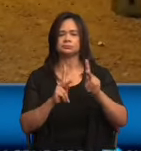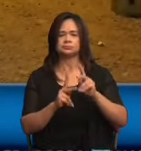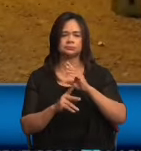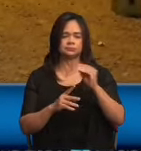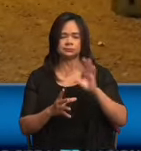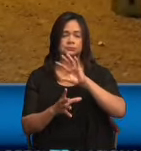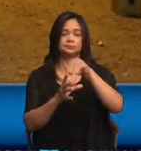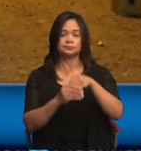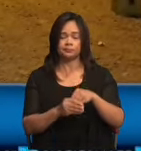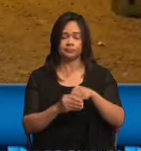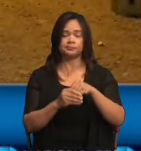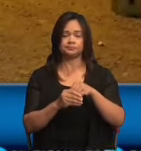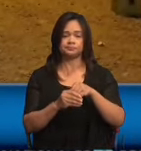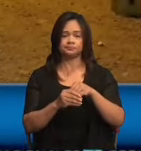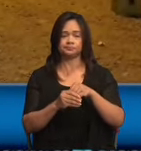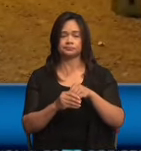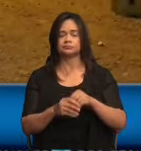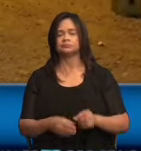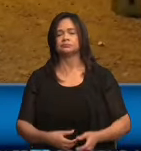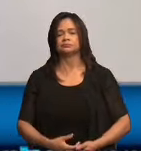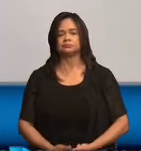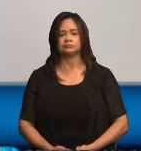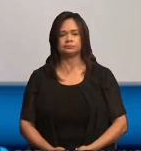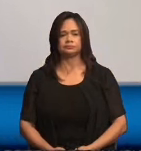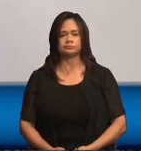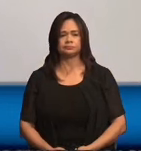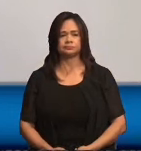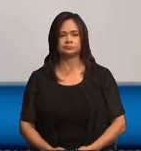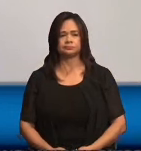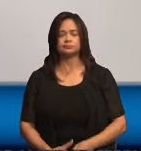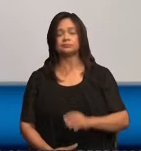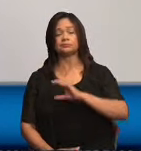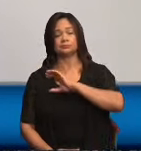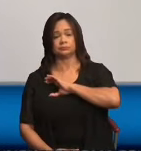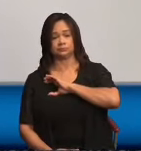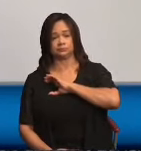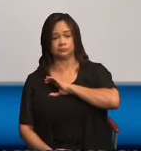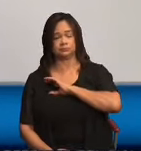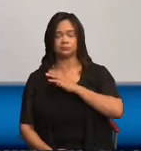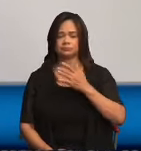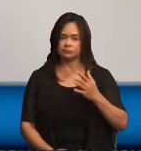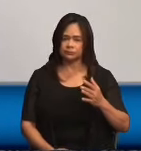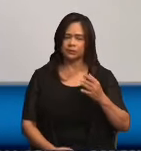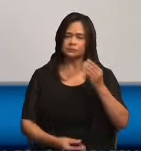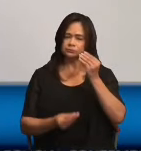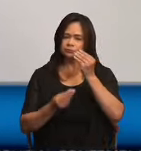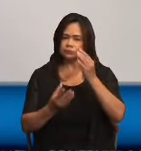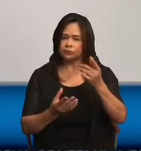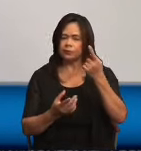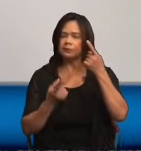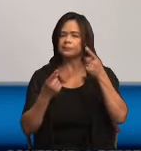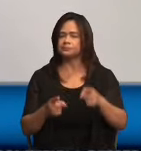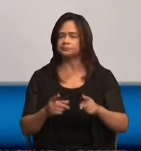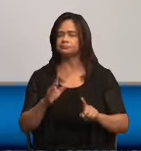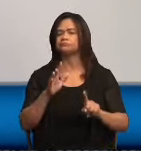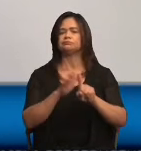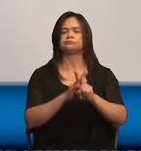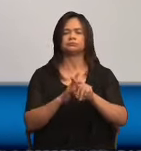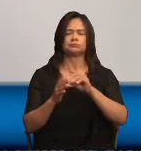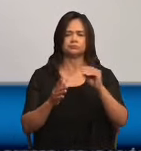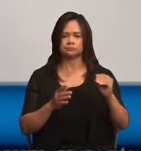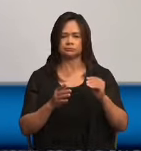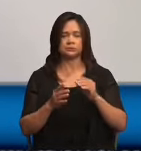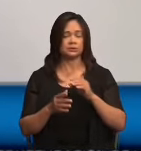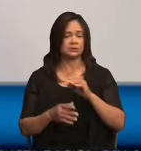estuvieron involucradas en este trágico incidente. Los agentes policiales inmediatamente tuvieron conocimiento de ese hecho, se presentaron a la calle